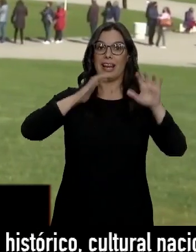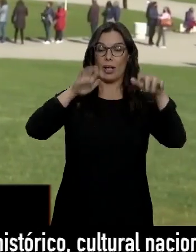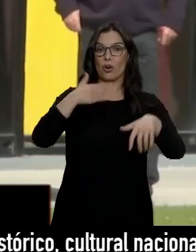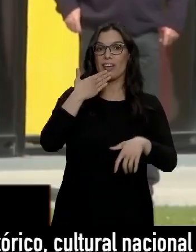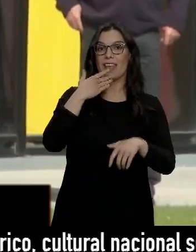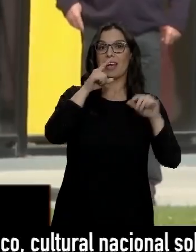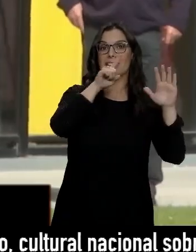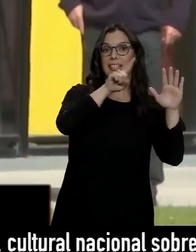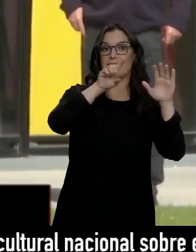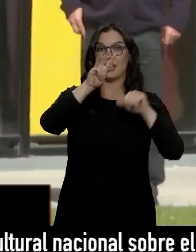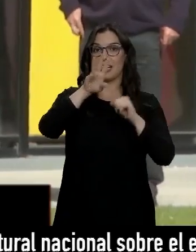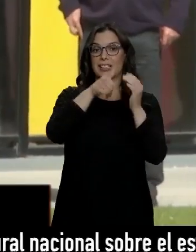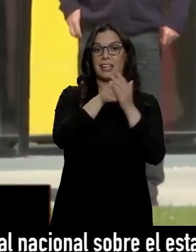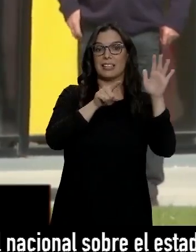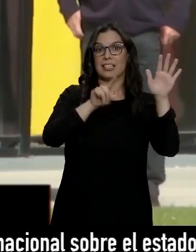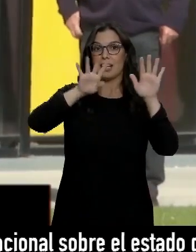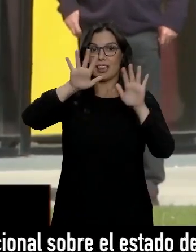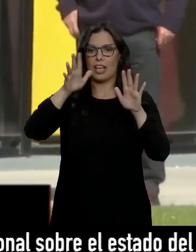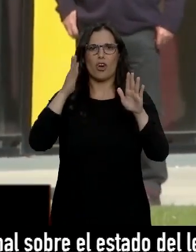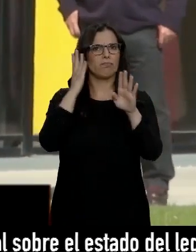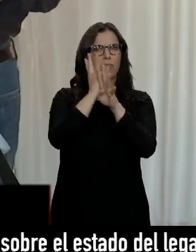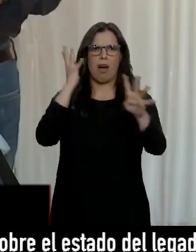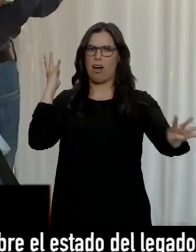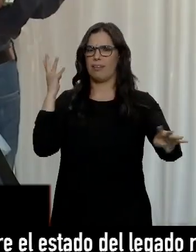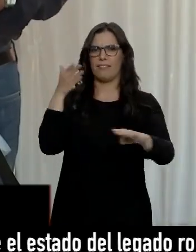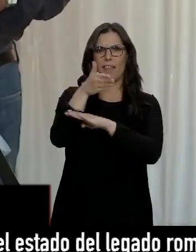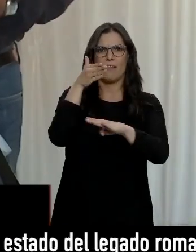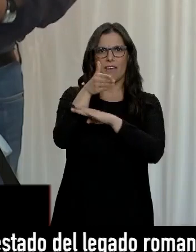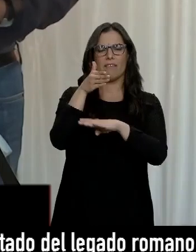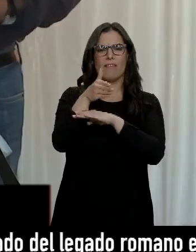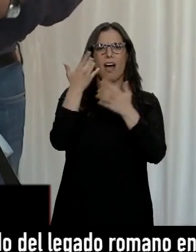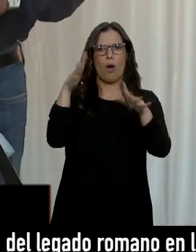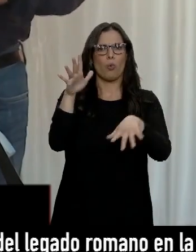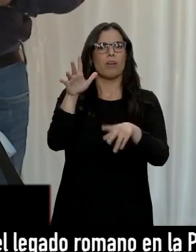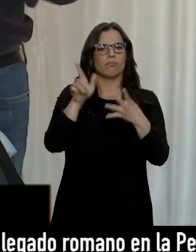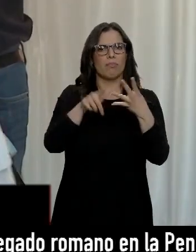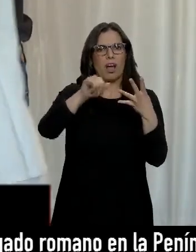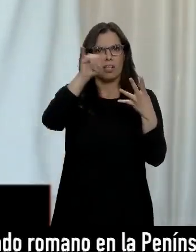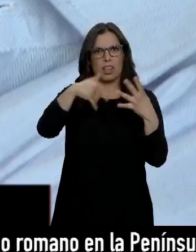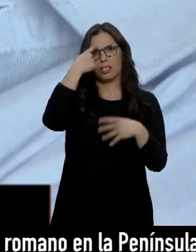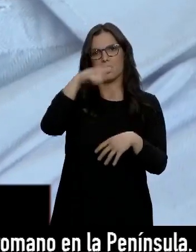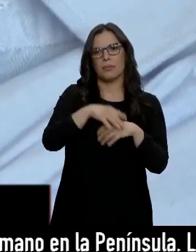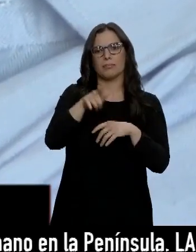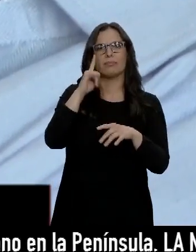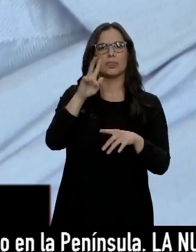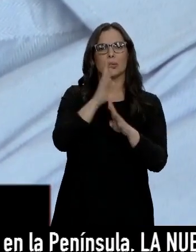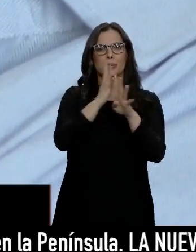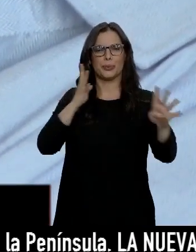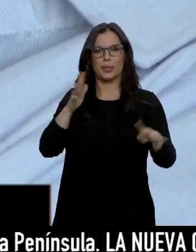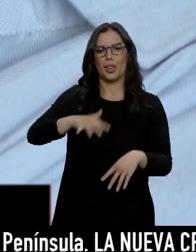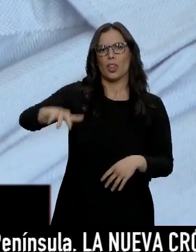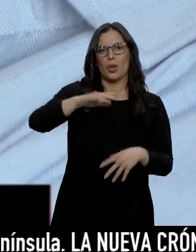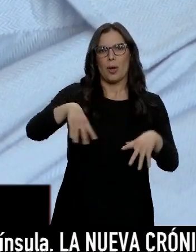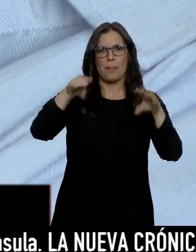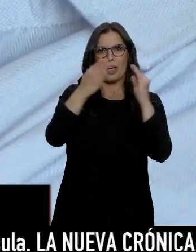65 años han acudido en masa a vacunarse con las dosis de la compañía anglo-sueca. Hemos visto largas colas alrededor del Palacio de